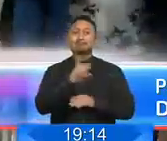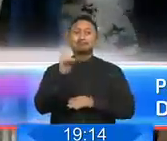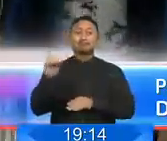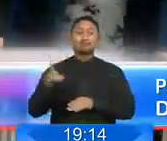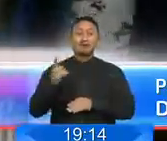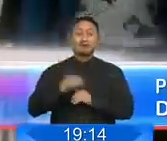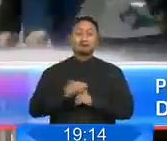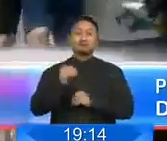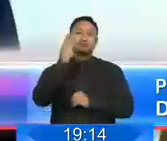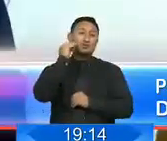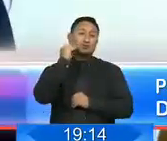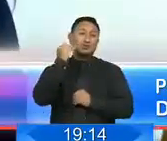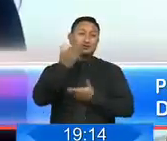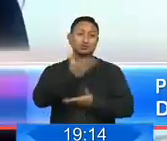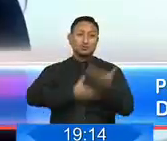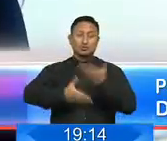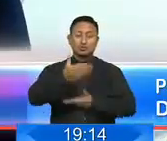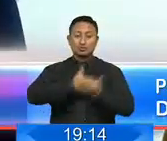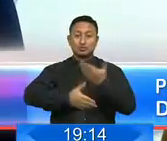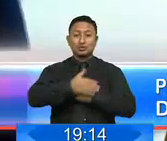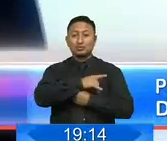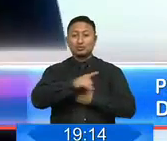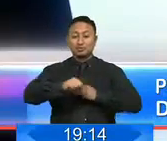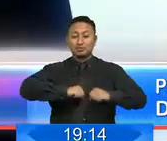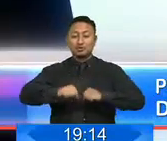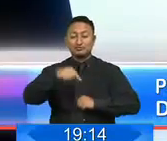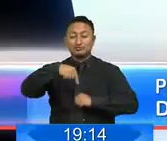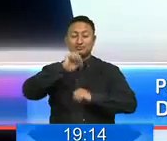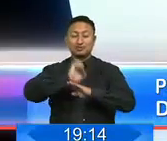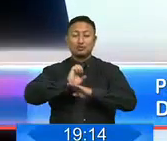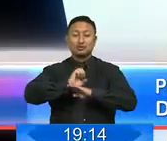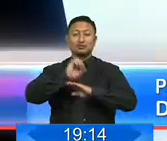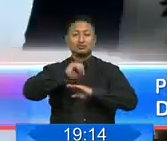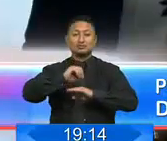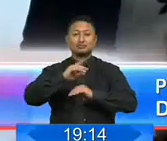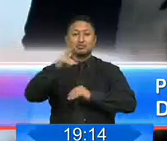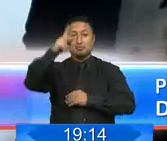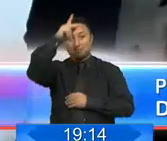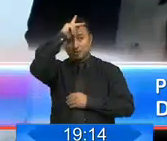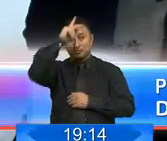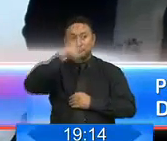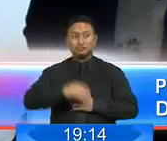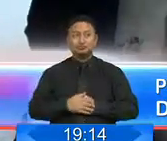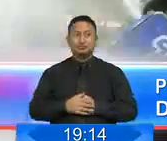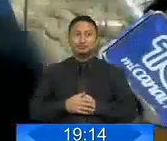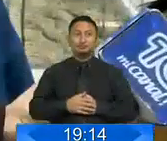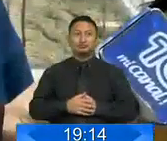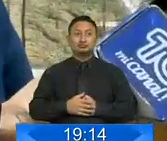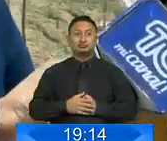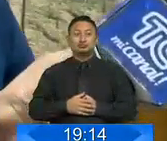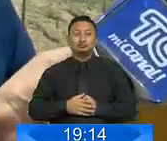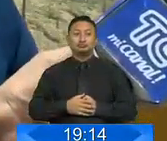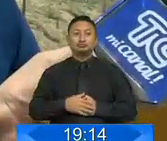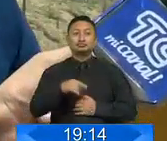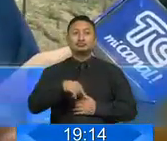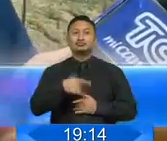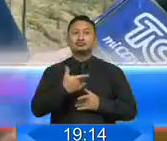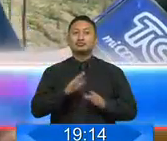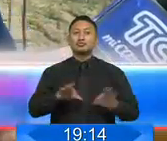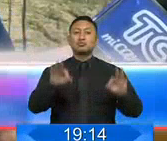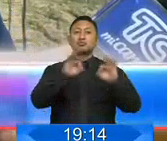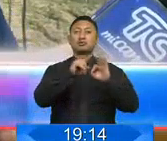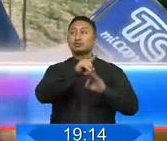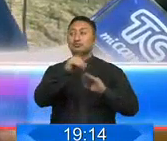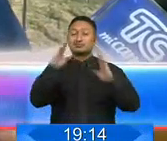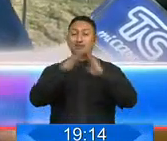experiencias de las obras sociales que desarrollan tanto en el ecuador como en el perú lo más importante cuando entregamos